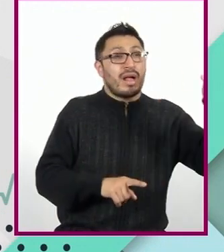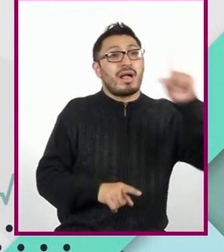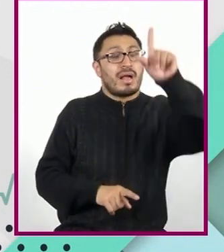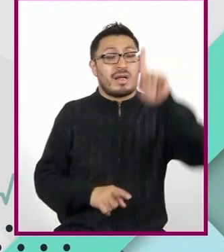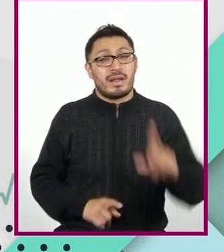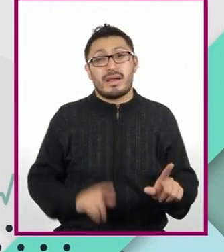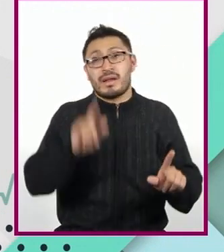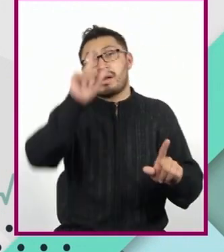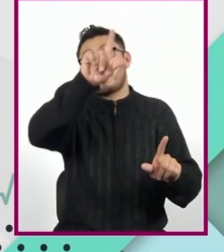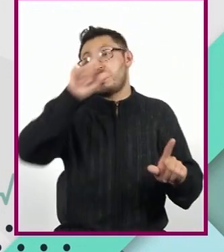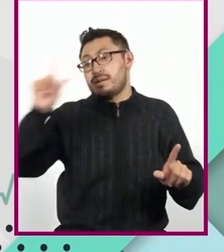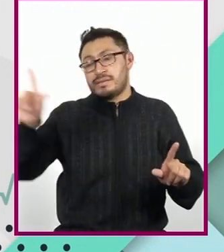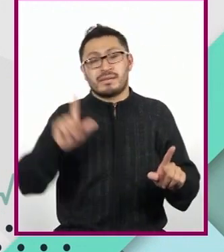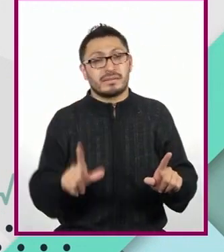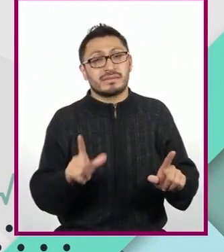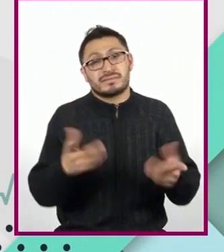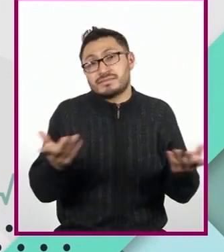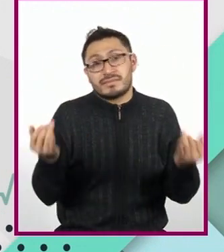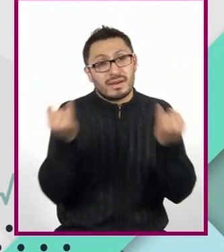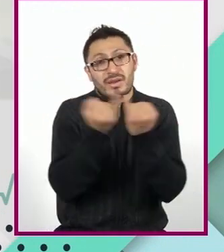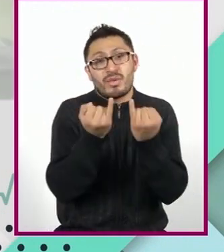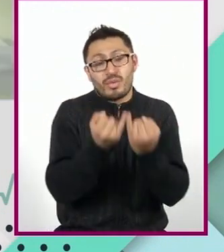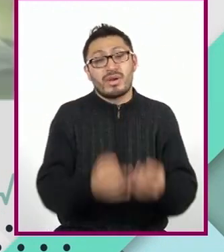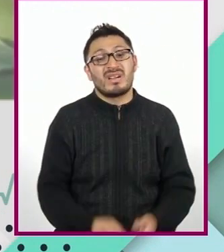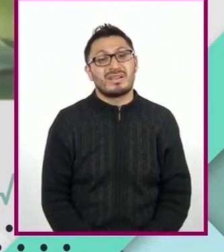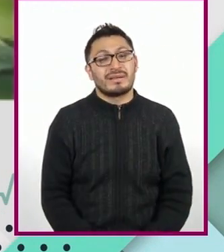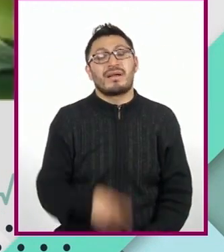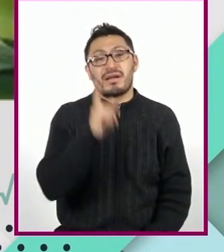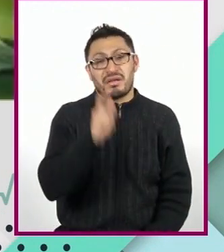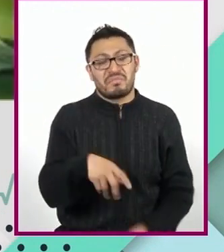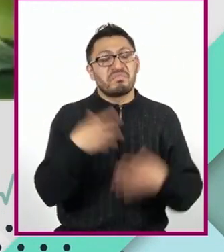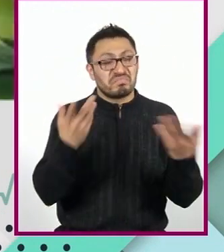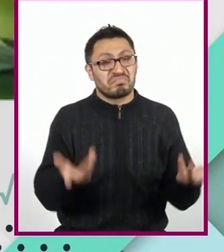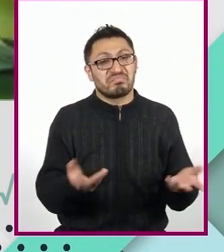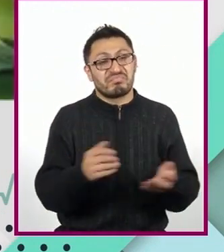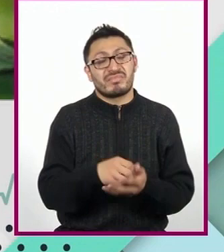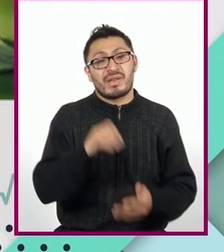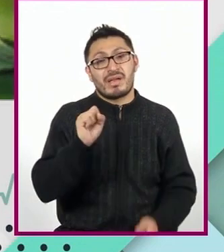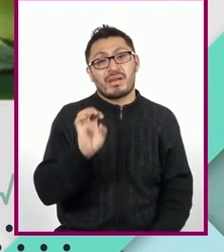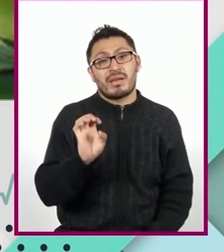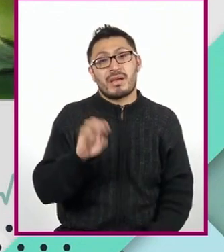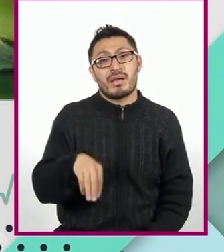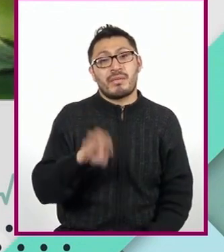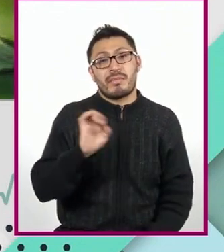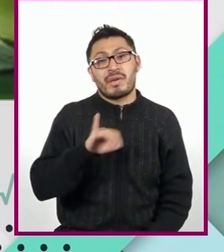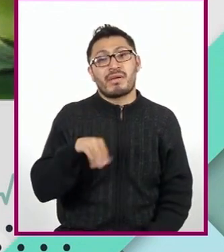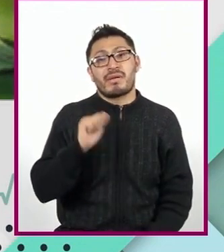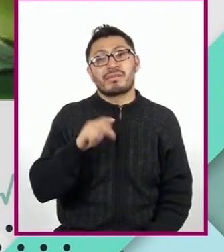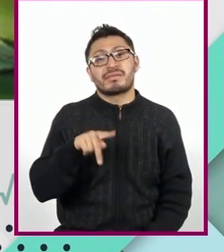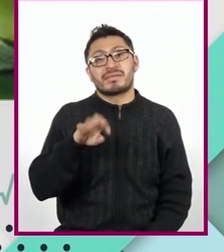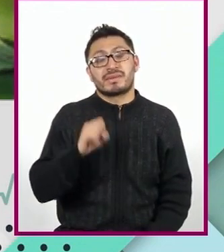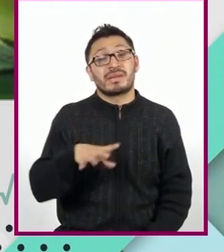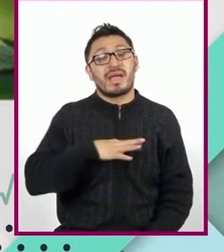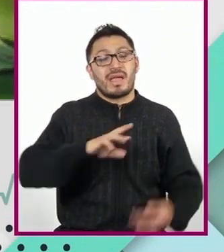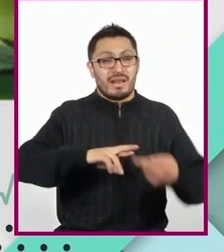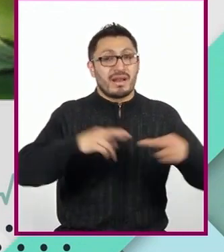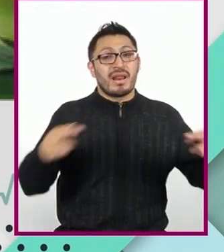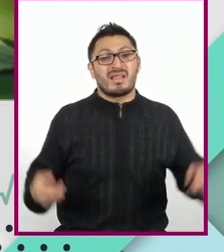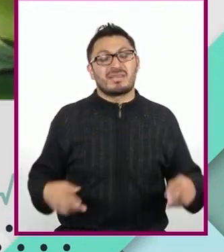son proporcionales entre sí. ¿Qué significa que sean semejantes? Que existe una relación